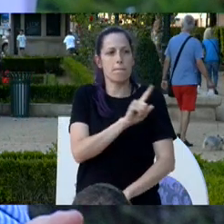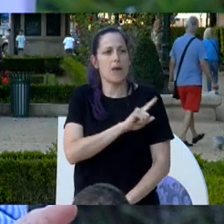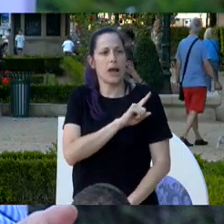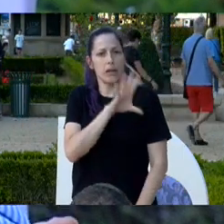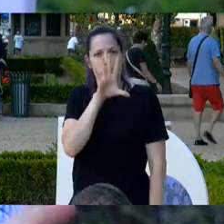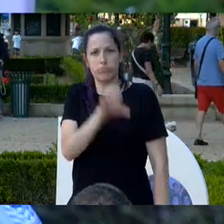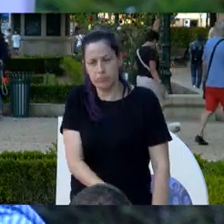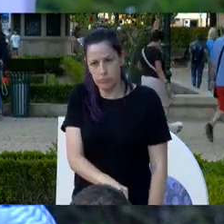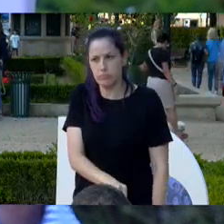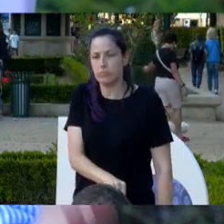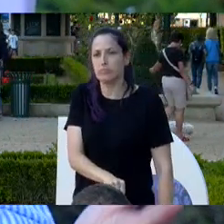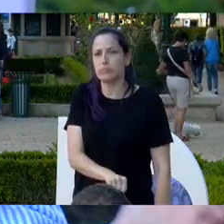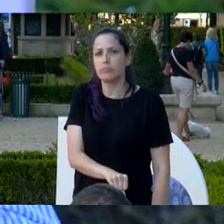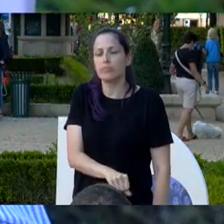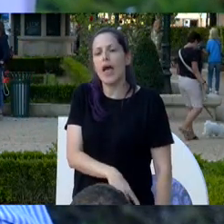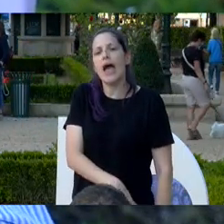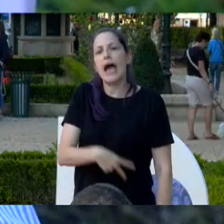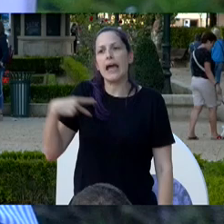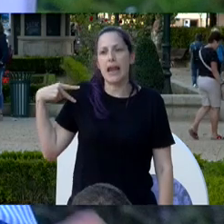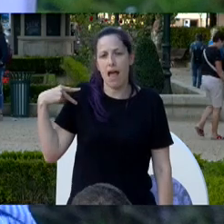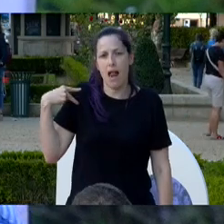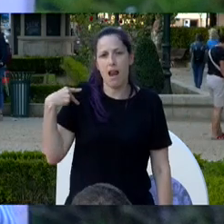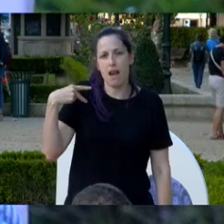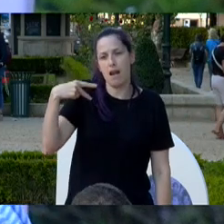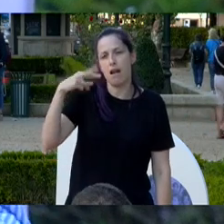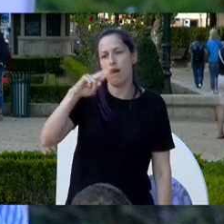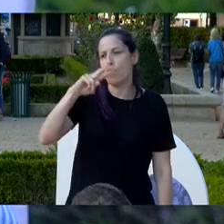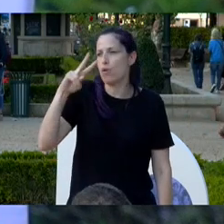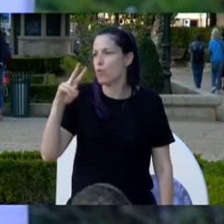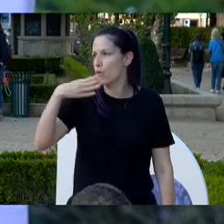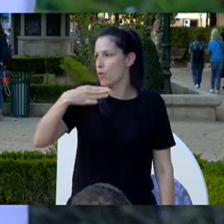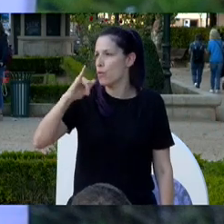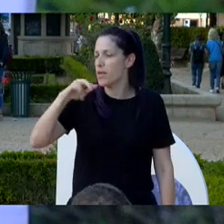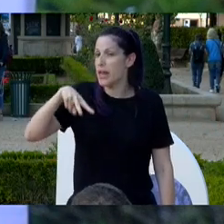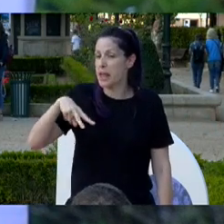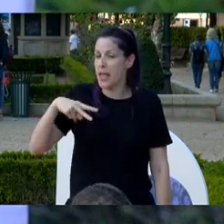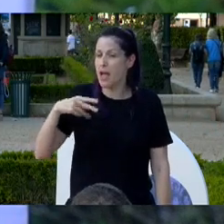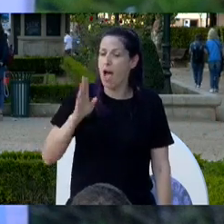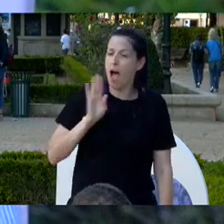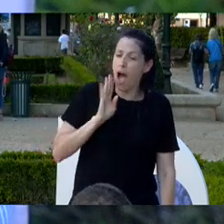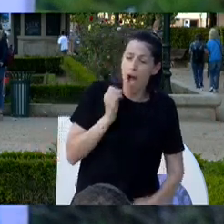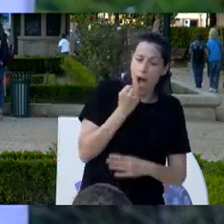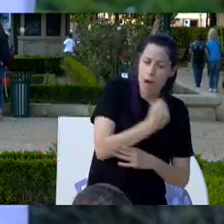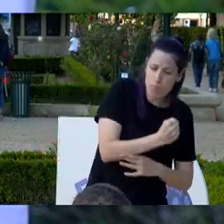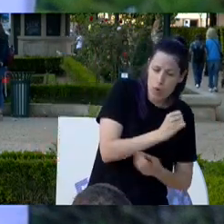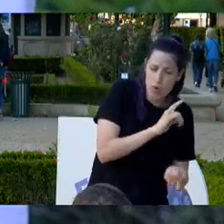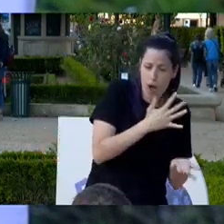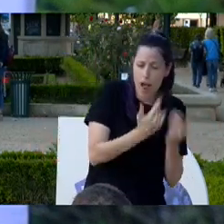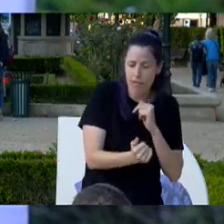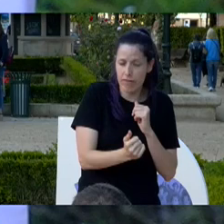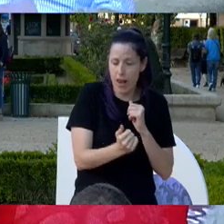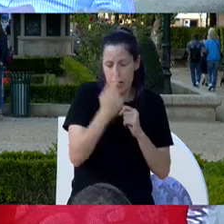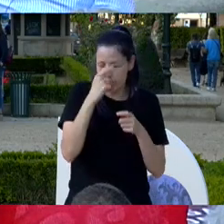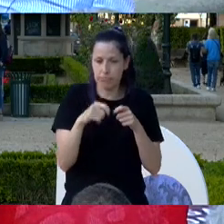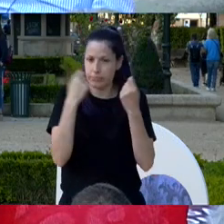Rubín. O mismo que tiñan apoyado antes, o que da o golpe de Estado en Galicia. Perdón.